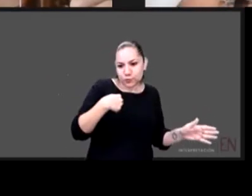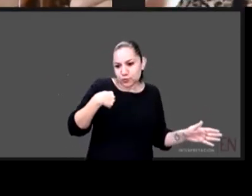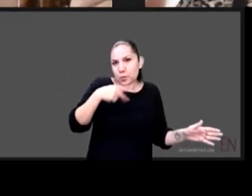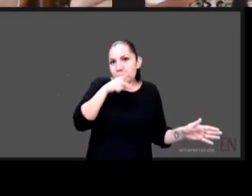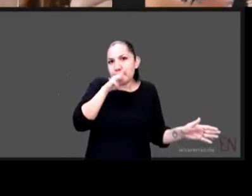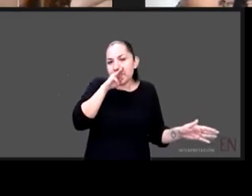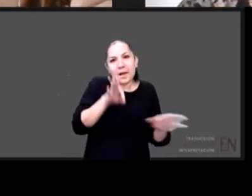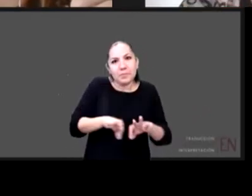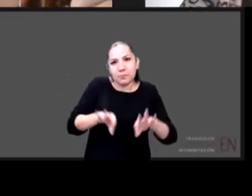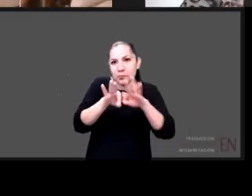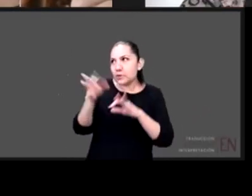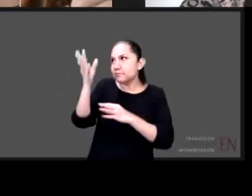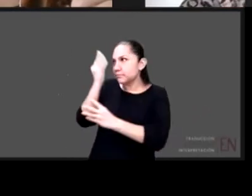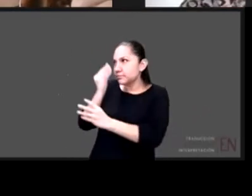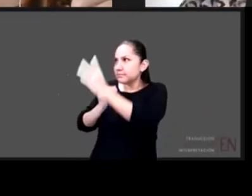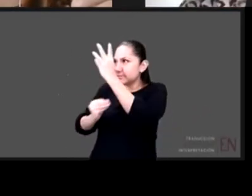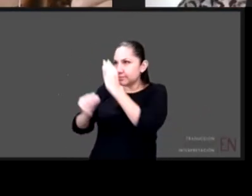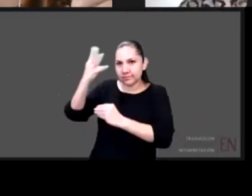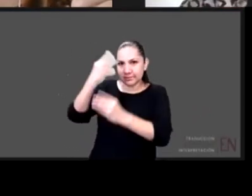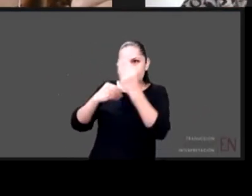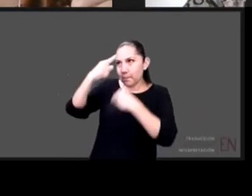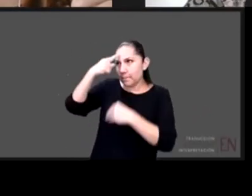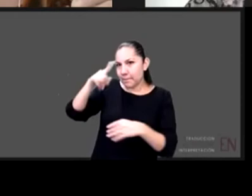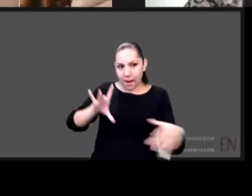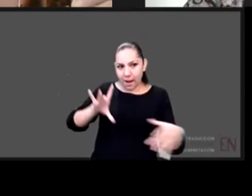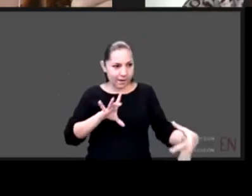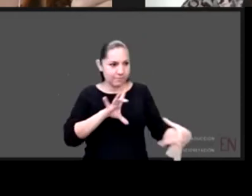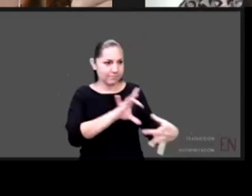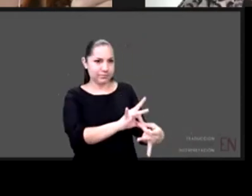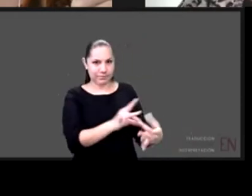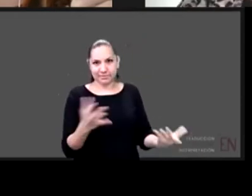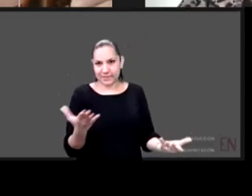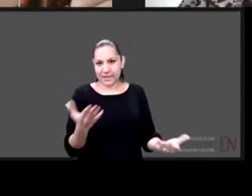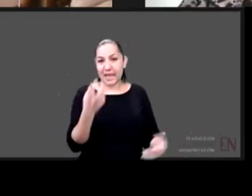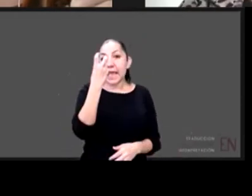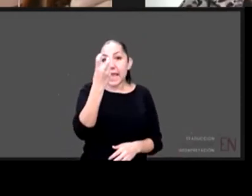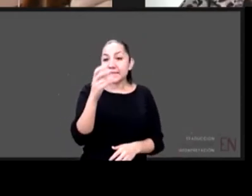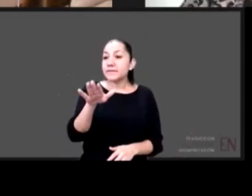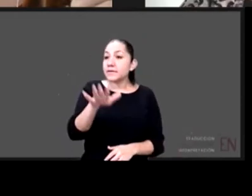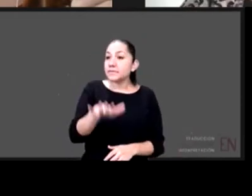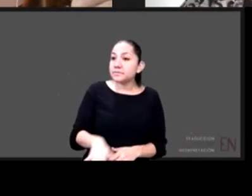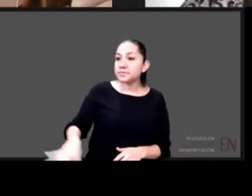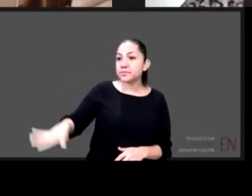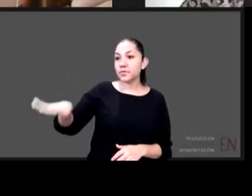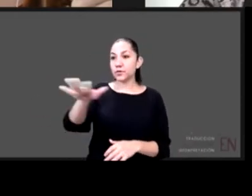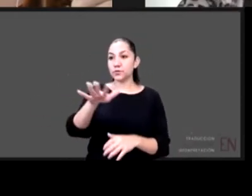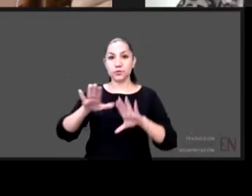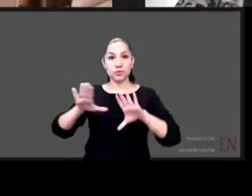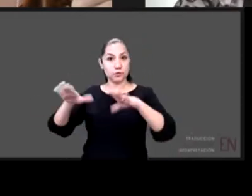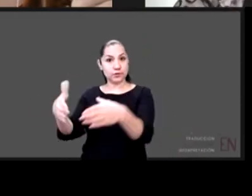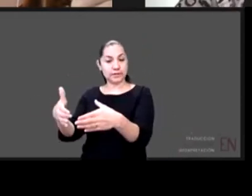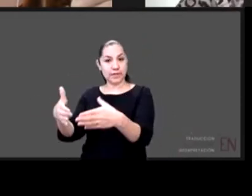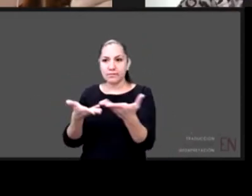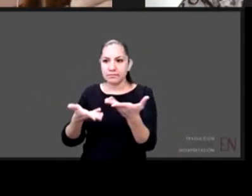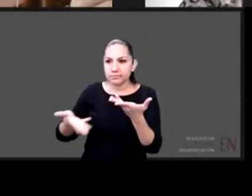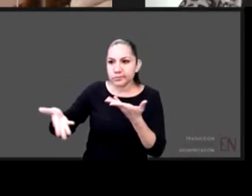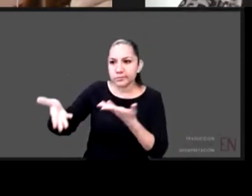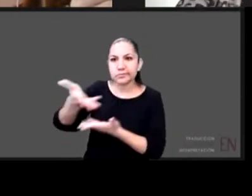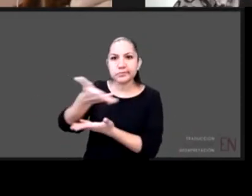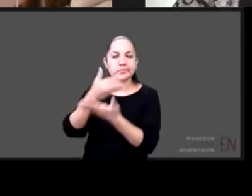estamos muy atentos, porque el apoyo social es lo más importante para realmente construir personas